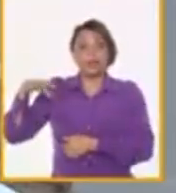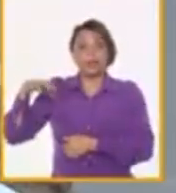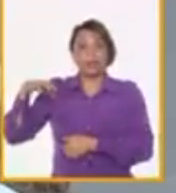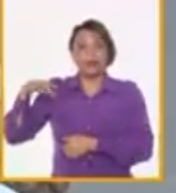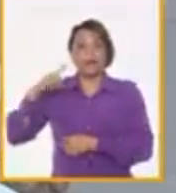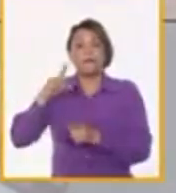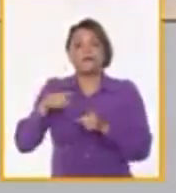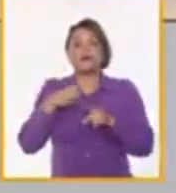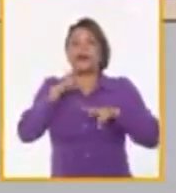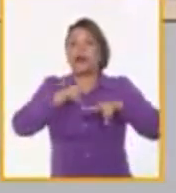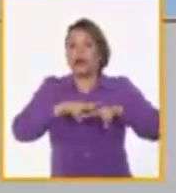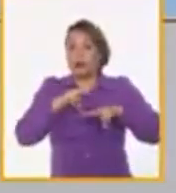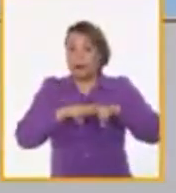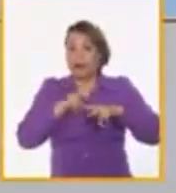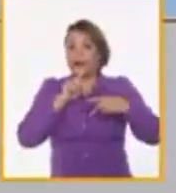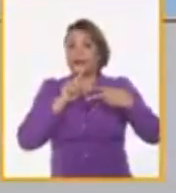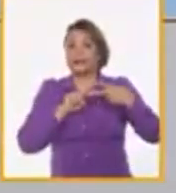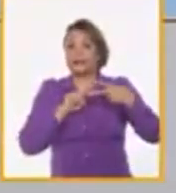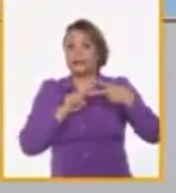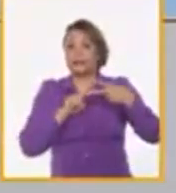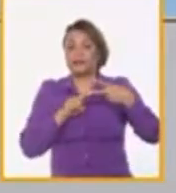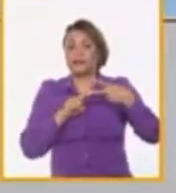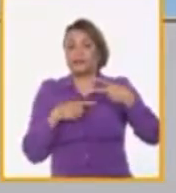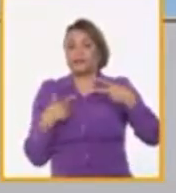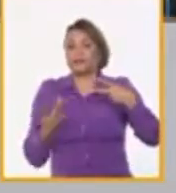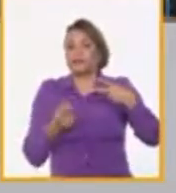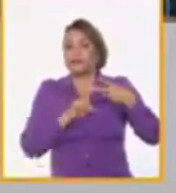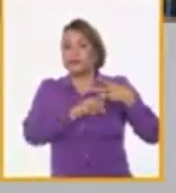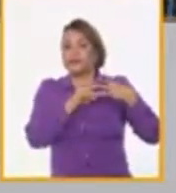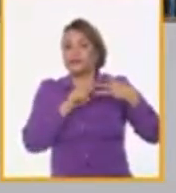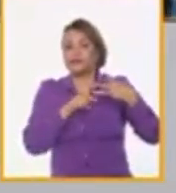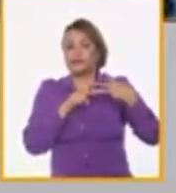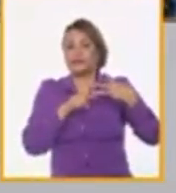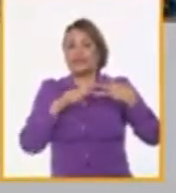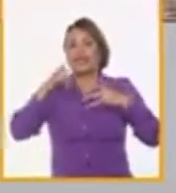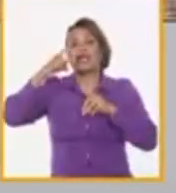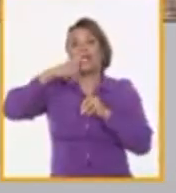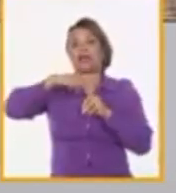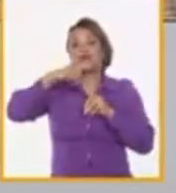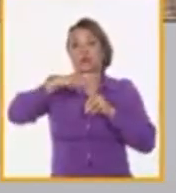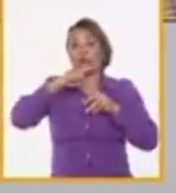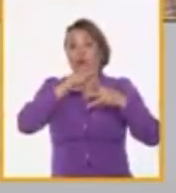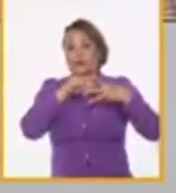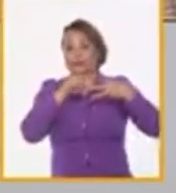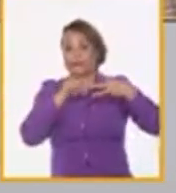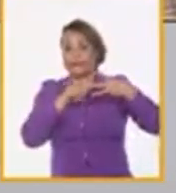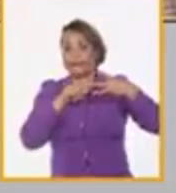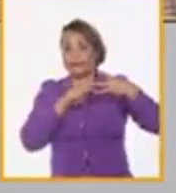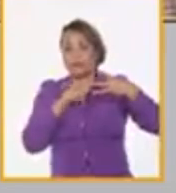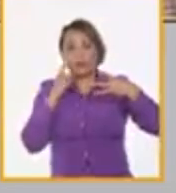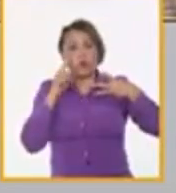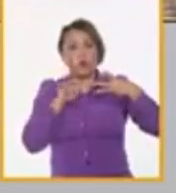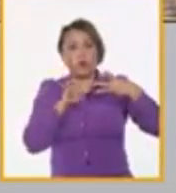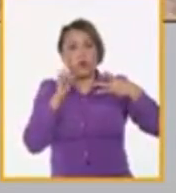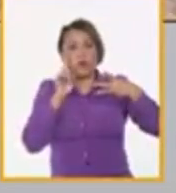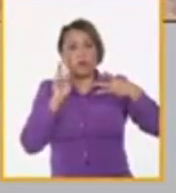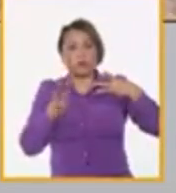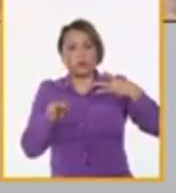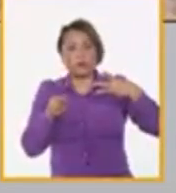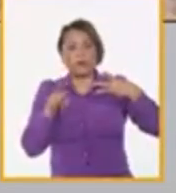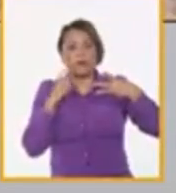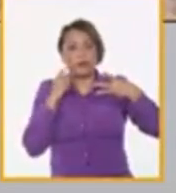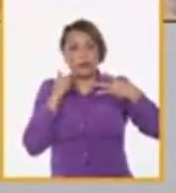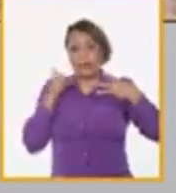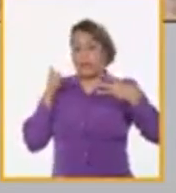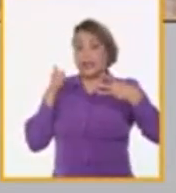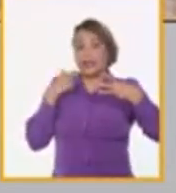La Habana, que la voy a explicar después, Las Tunas, que lo vimos también en un